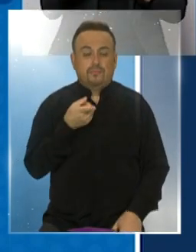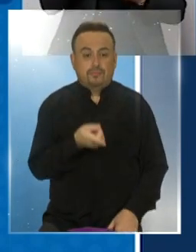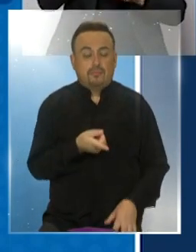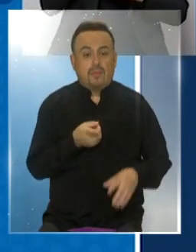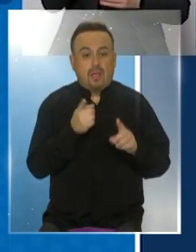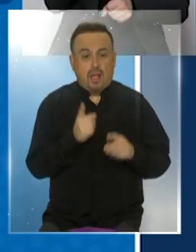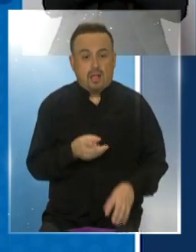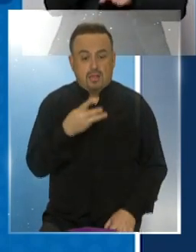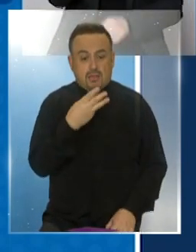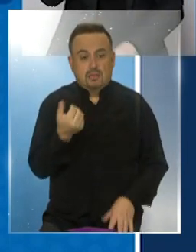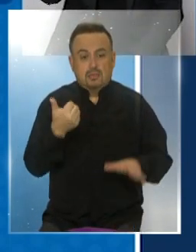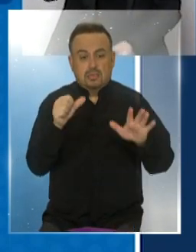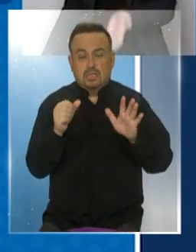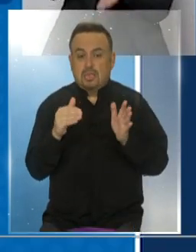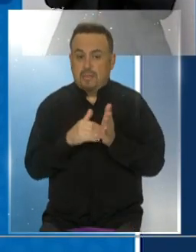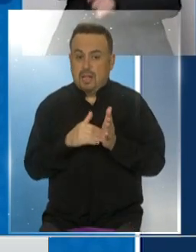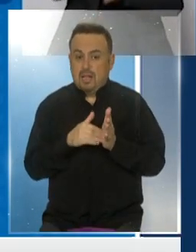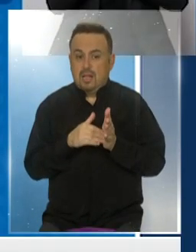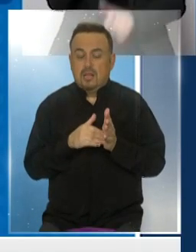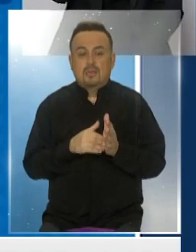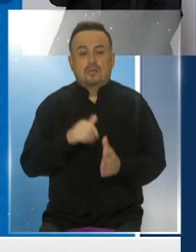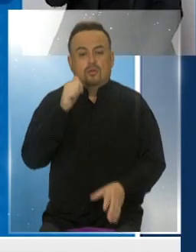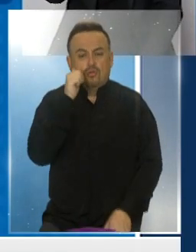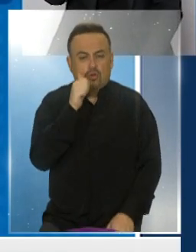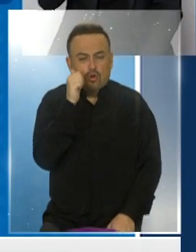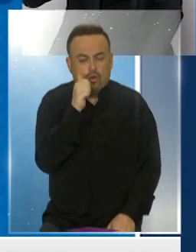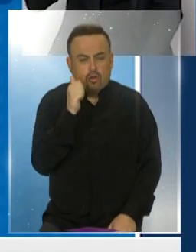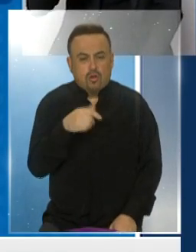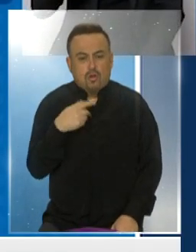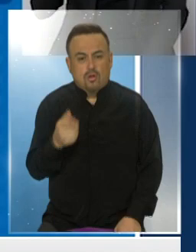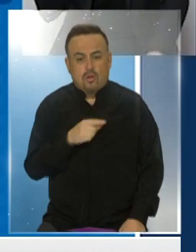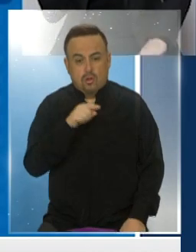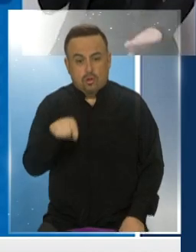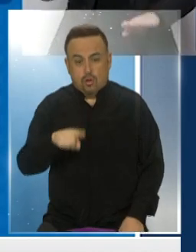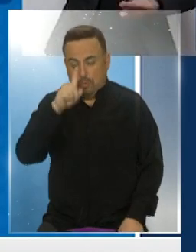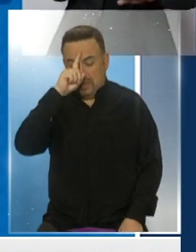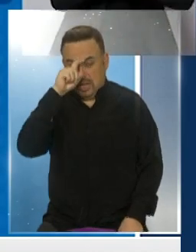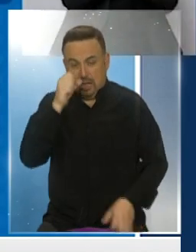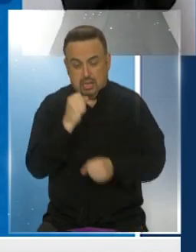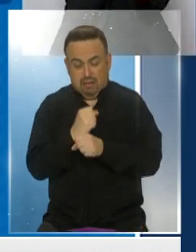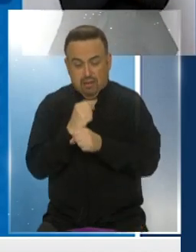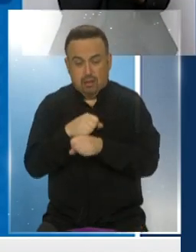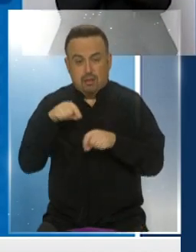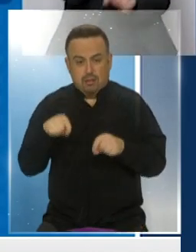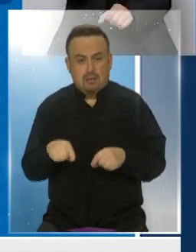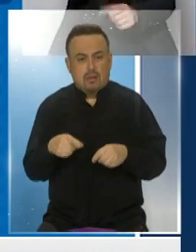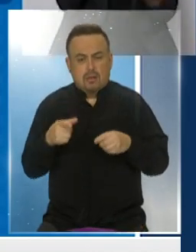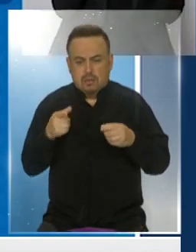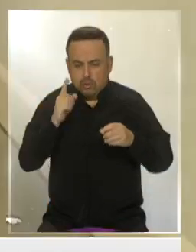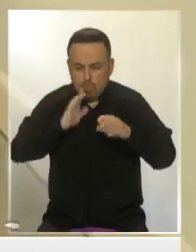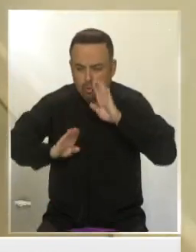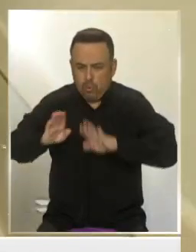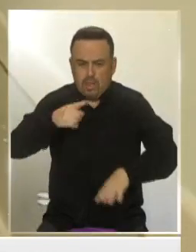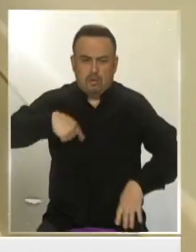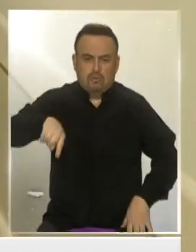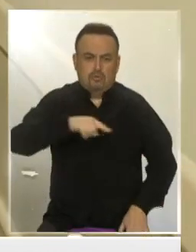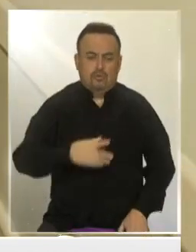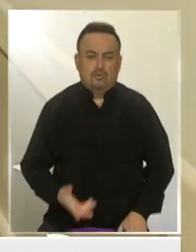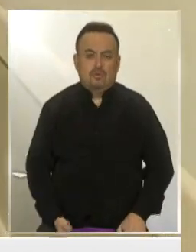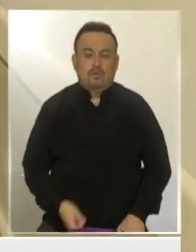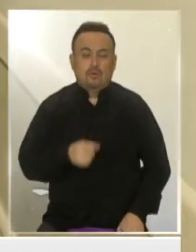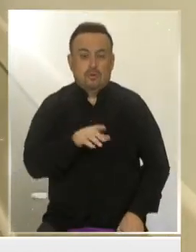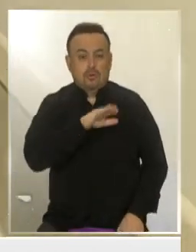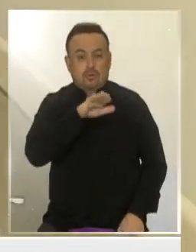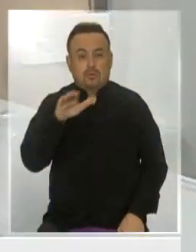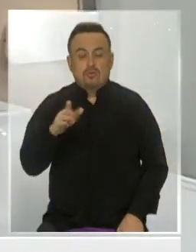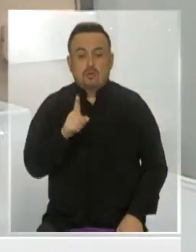hay 360.000 personas que día a día llegan a su lugar de trabajo para poder cuidarnos. Un llamado